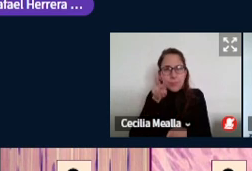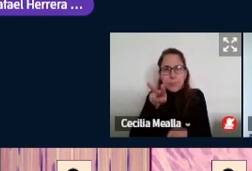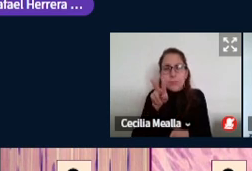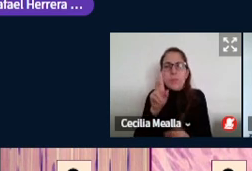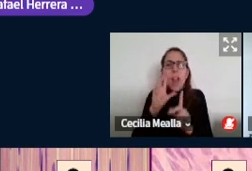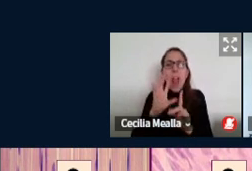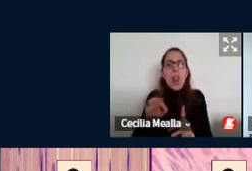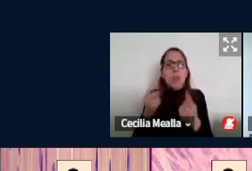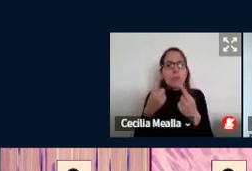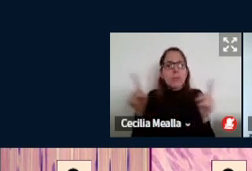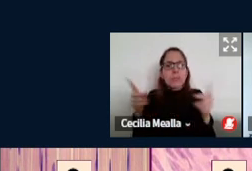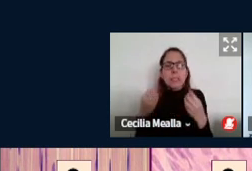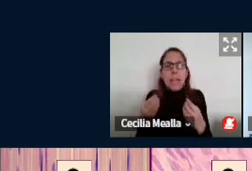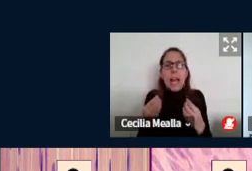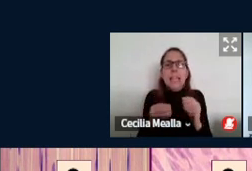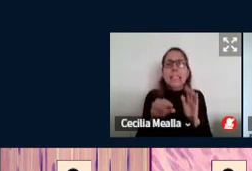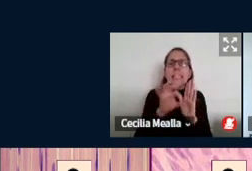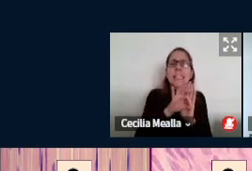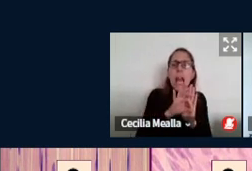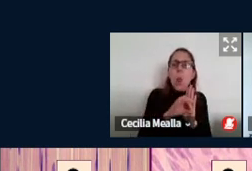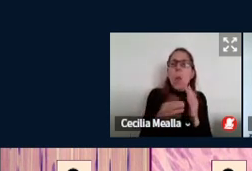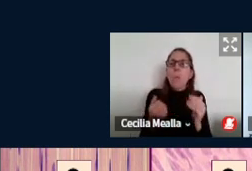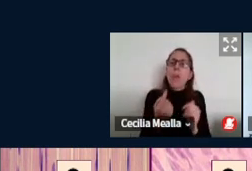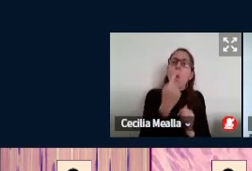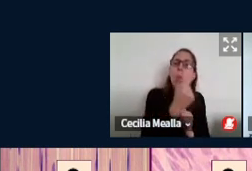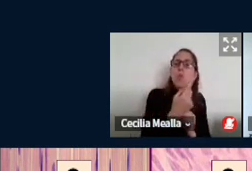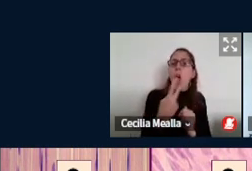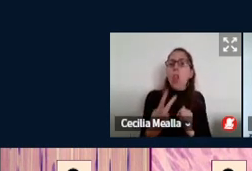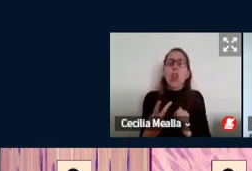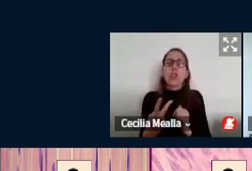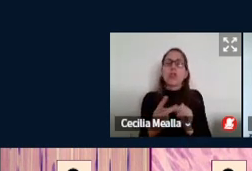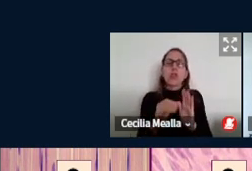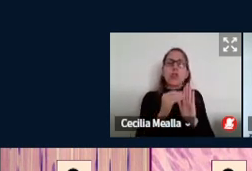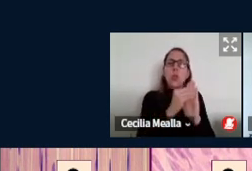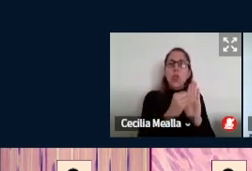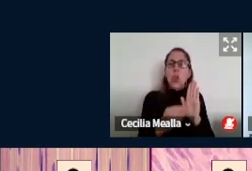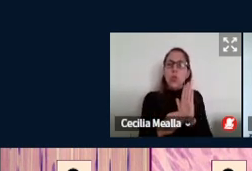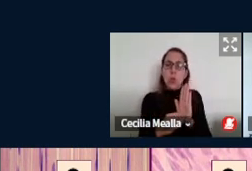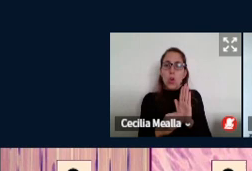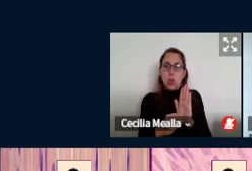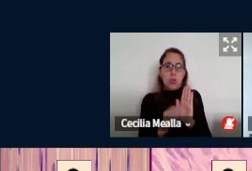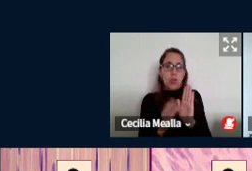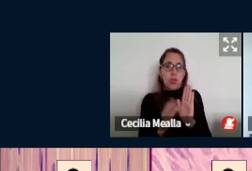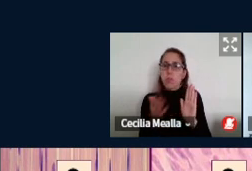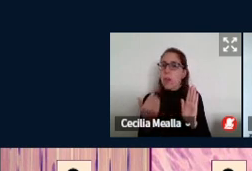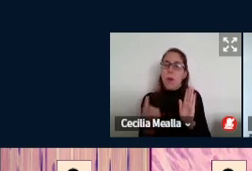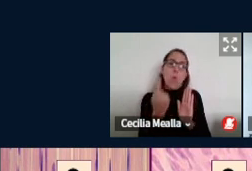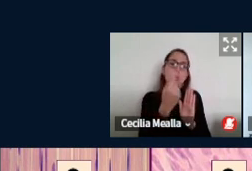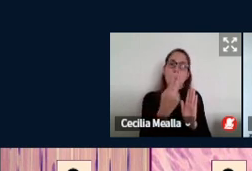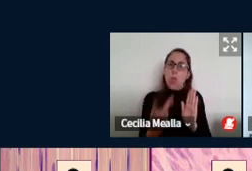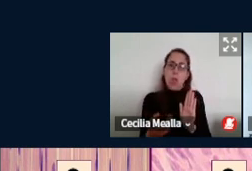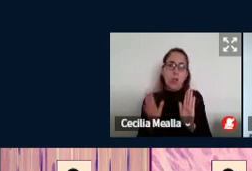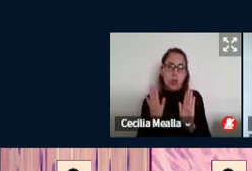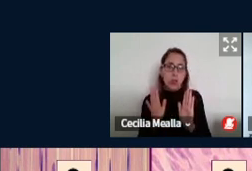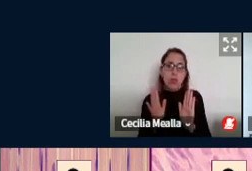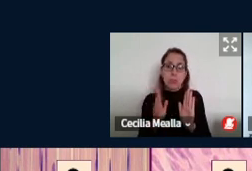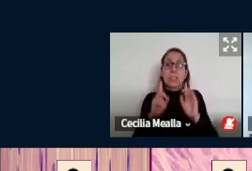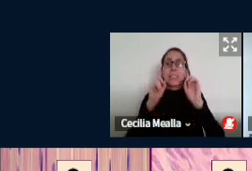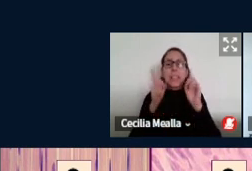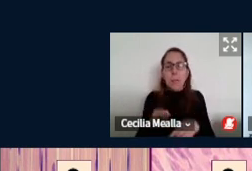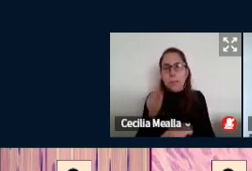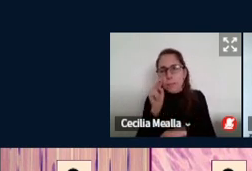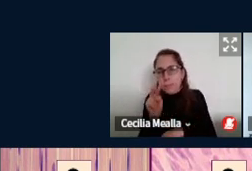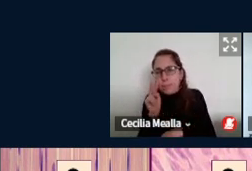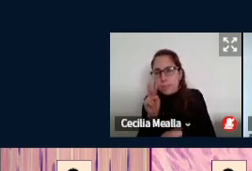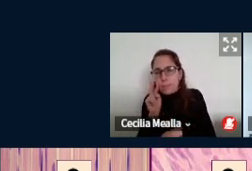que las células pueden tener uno o dos núcleos, ¿sí? Que están centrales, y podemos